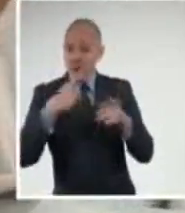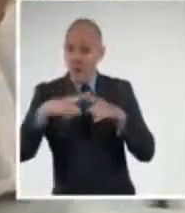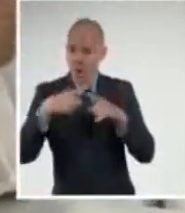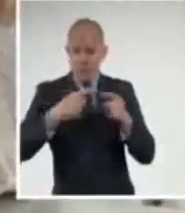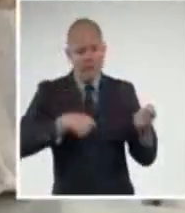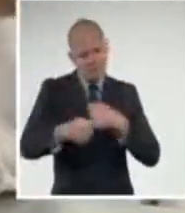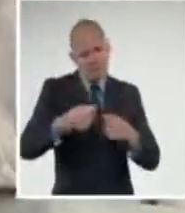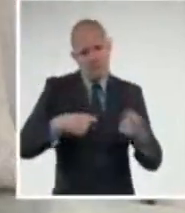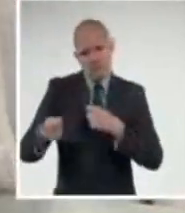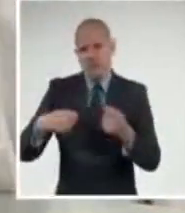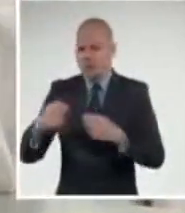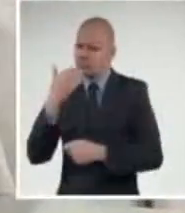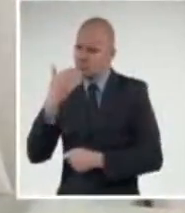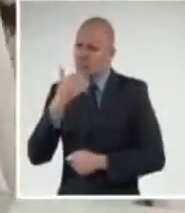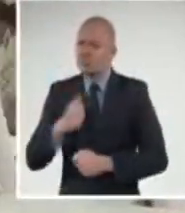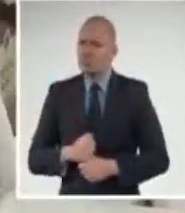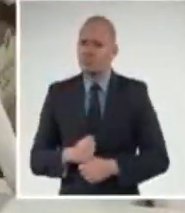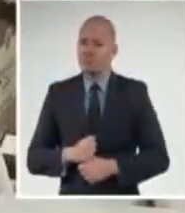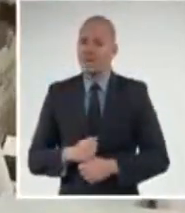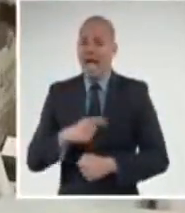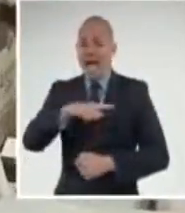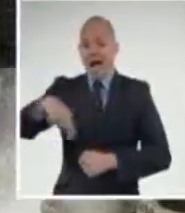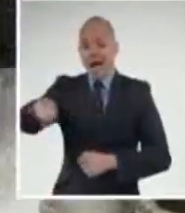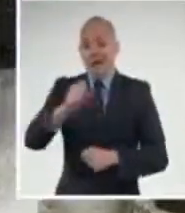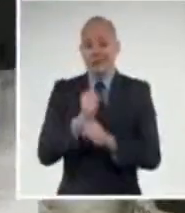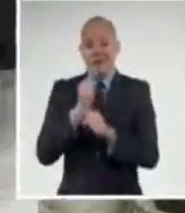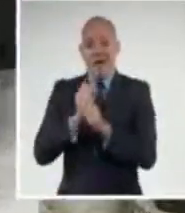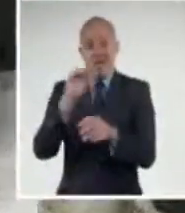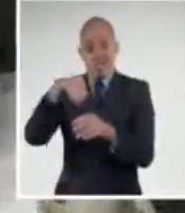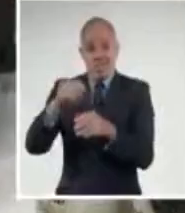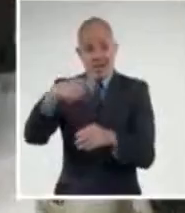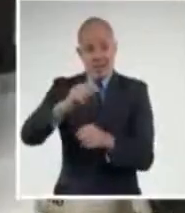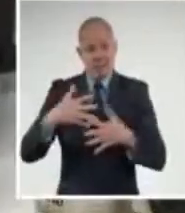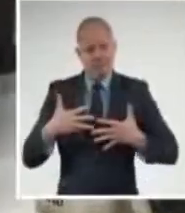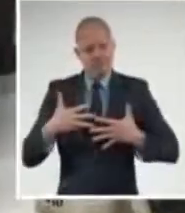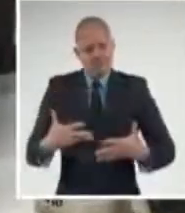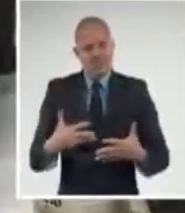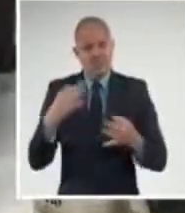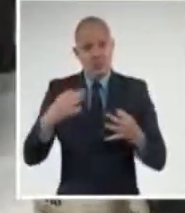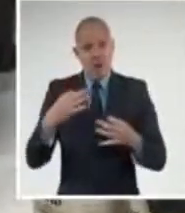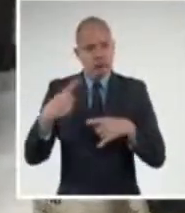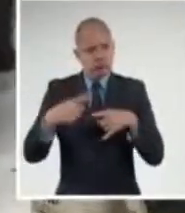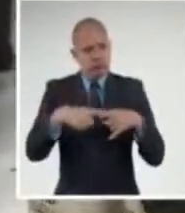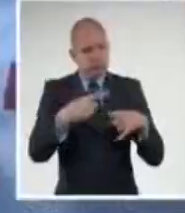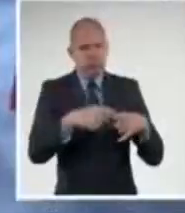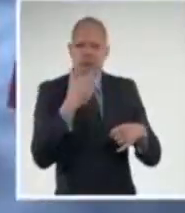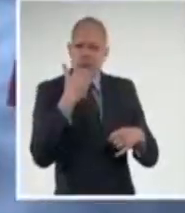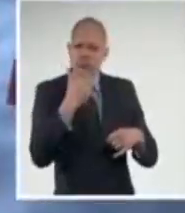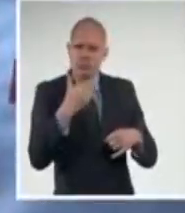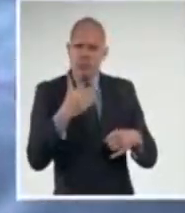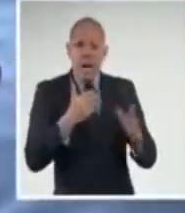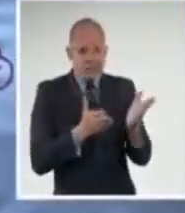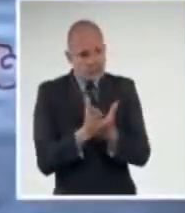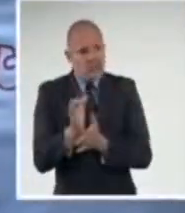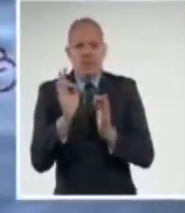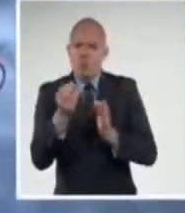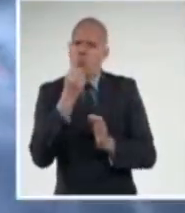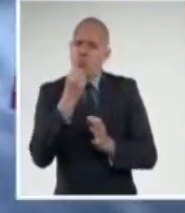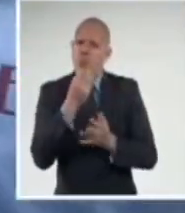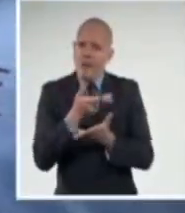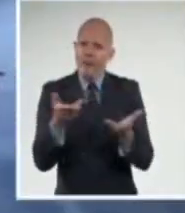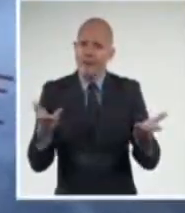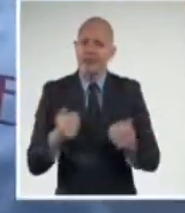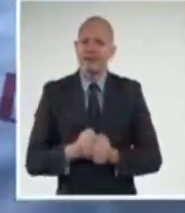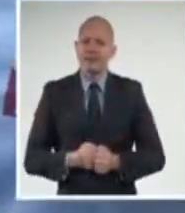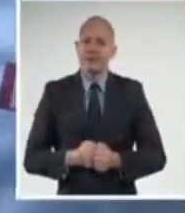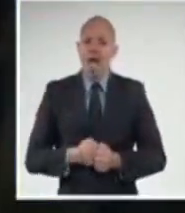El sentido de pertenencia de sus trabajadores y las innovaciones que en esta empresa se desarrollan garantizan la continuidad de sus productos